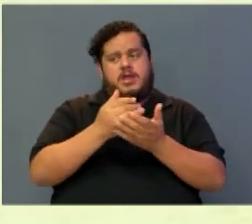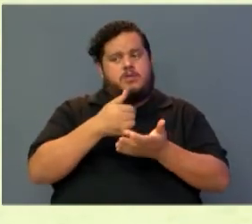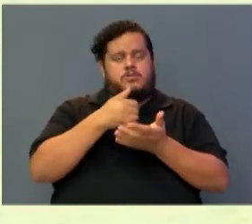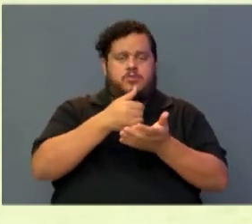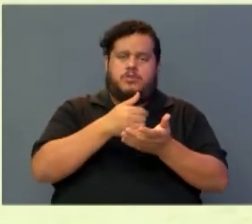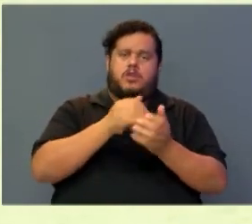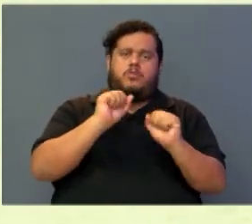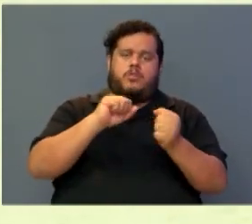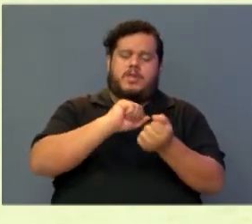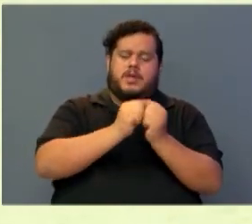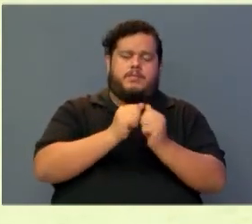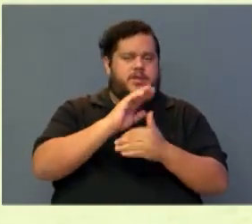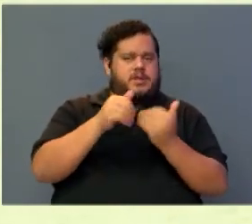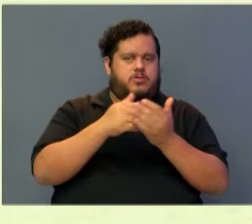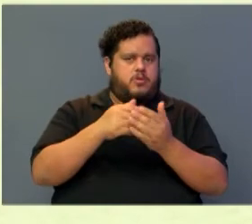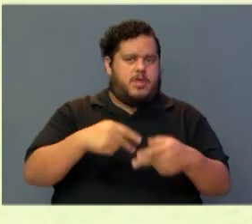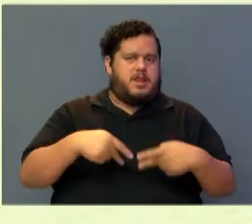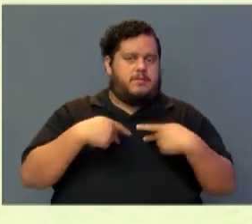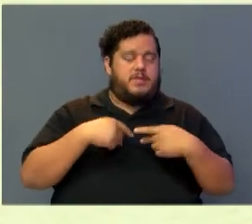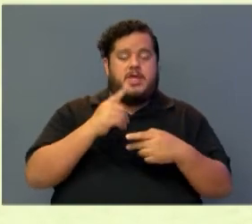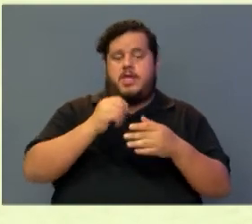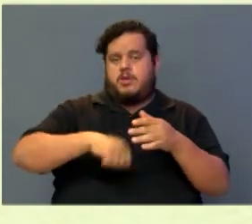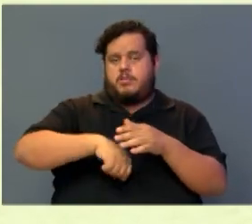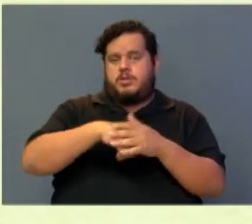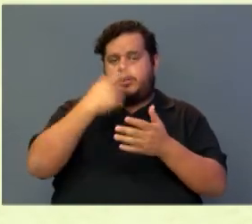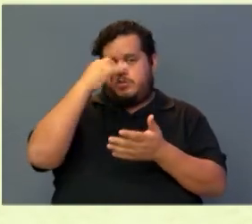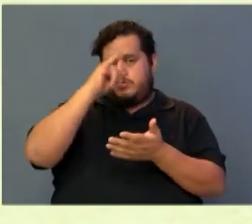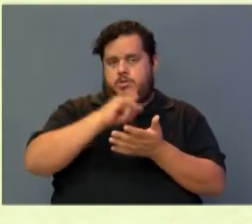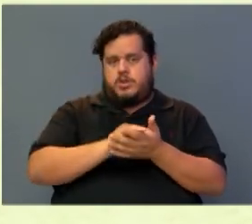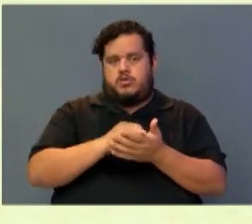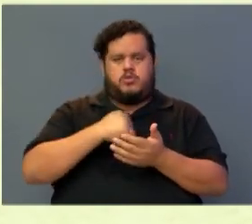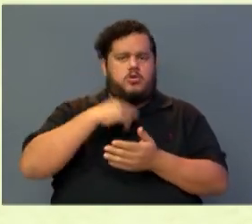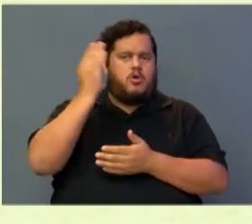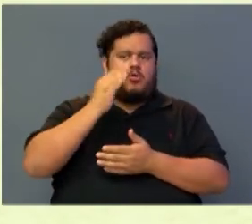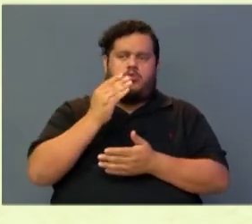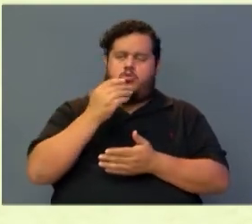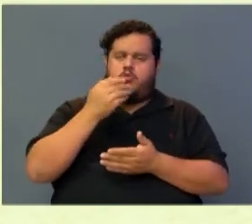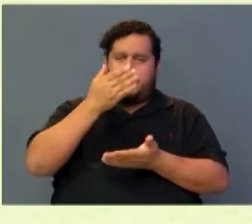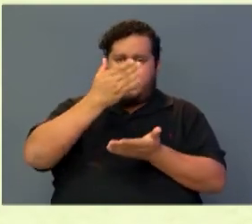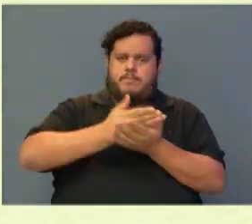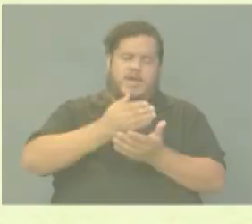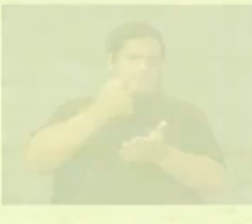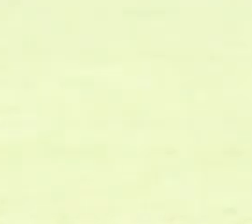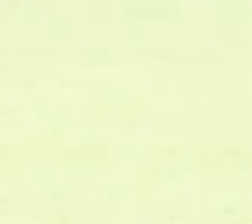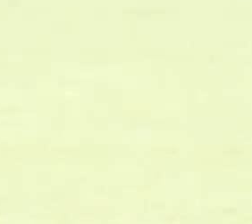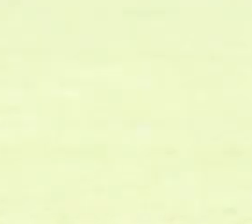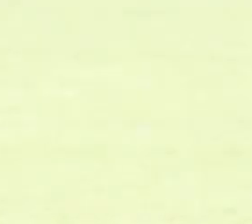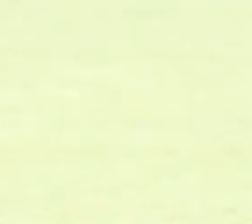toda la vida, y así es, en un partido. Entonces por eso yo nunca dejo de luchar, porque uno nunca sabe.